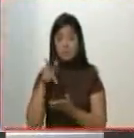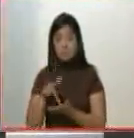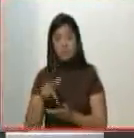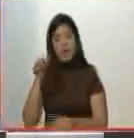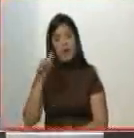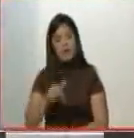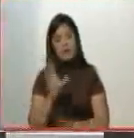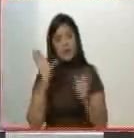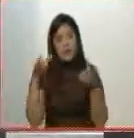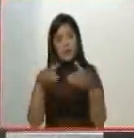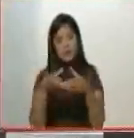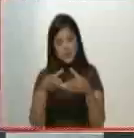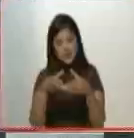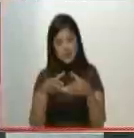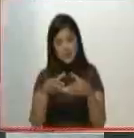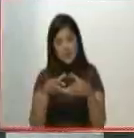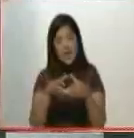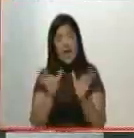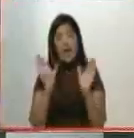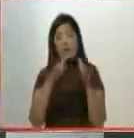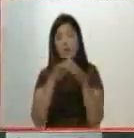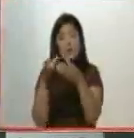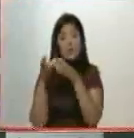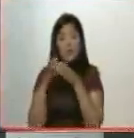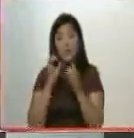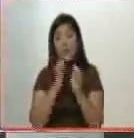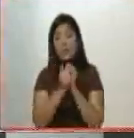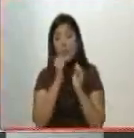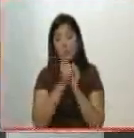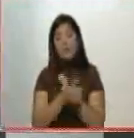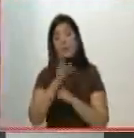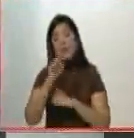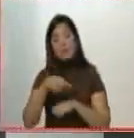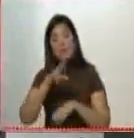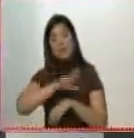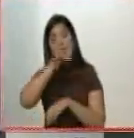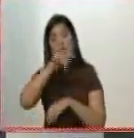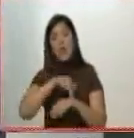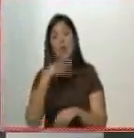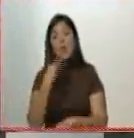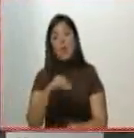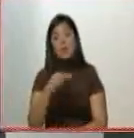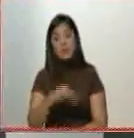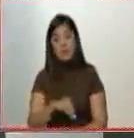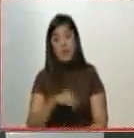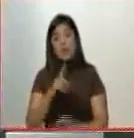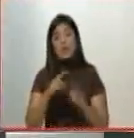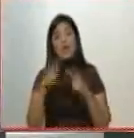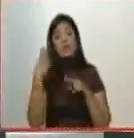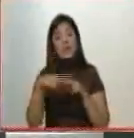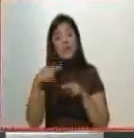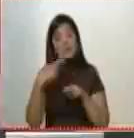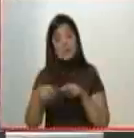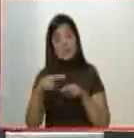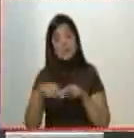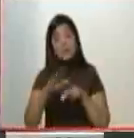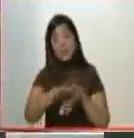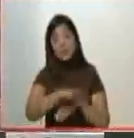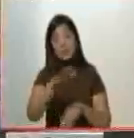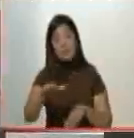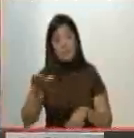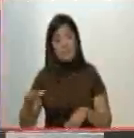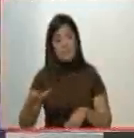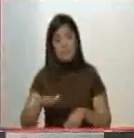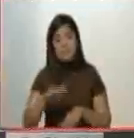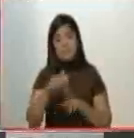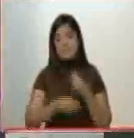está reunido entonces tanto las selecciones nacionales como las selecciones juveniles, las selecciones infantiles, que han pues hecho